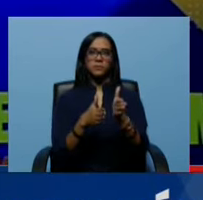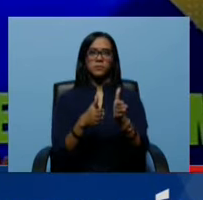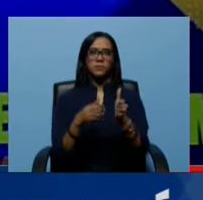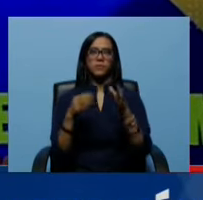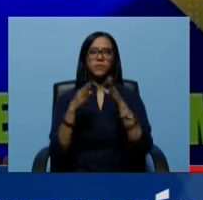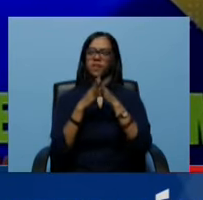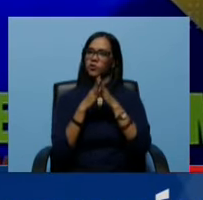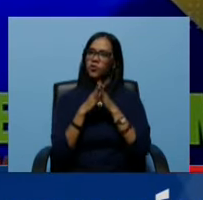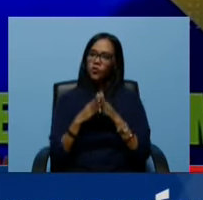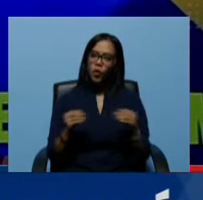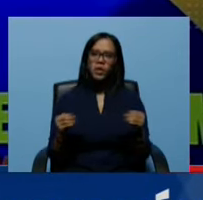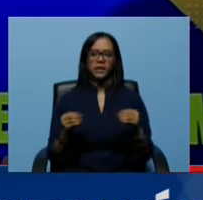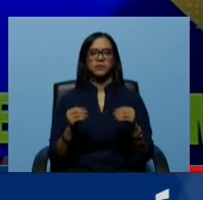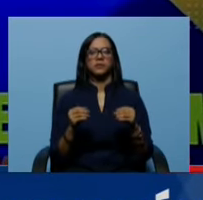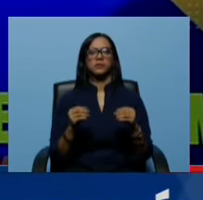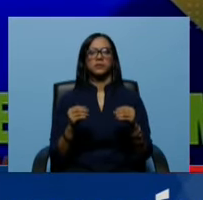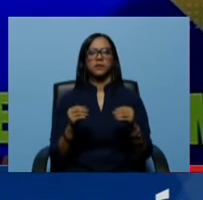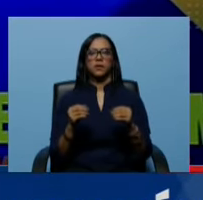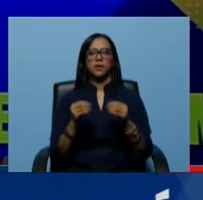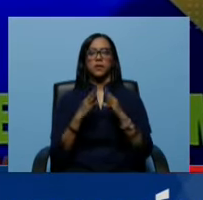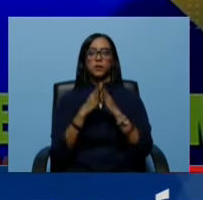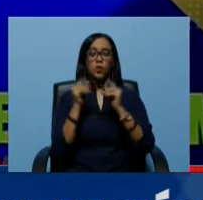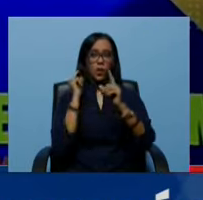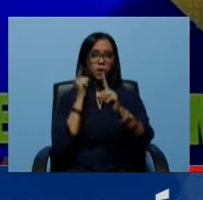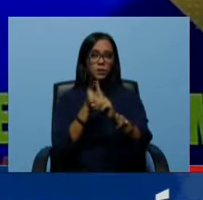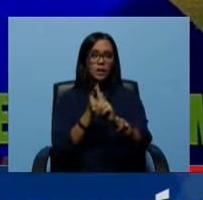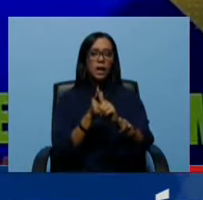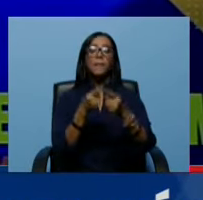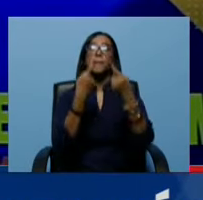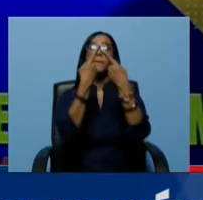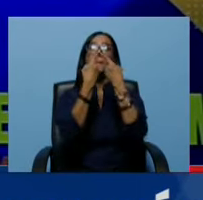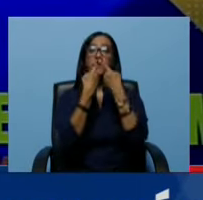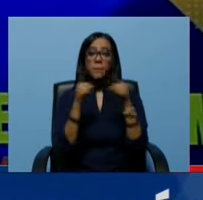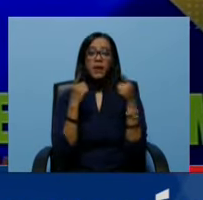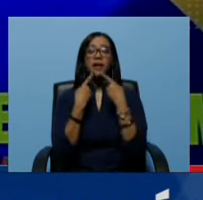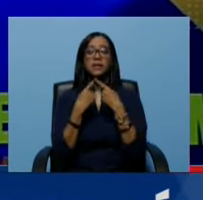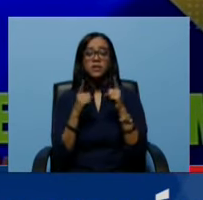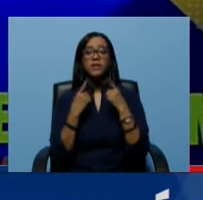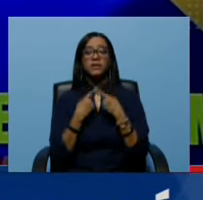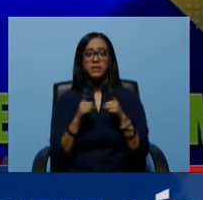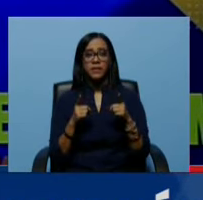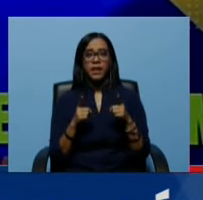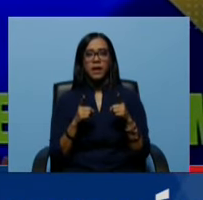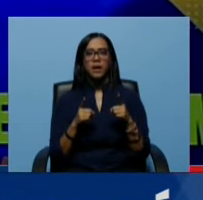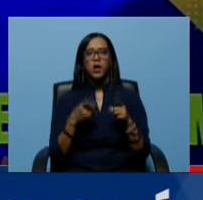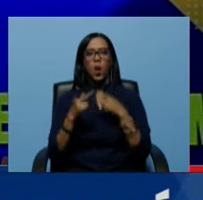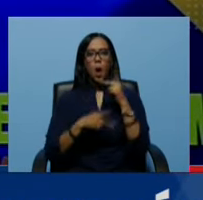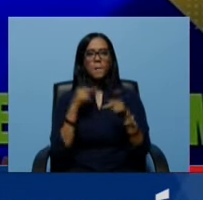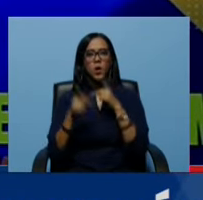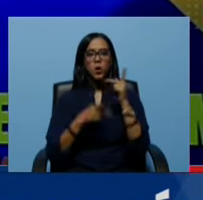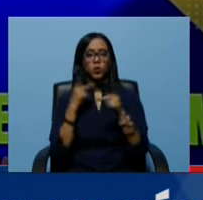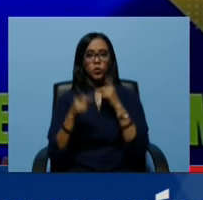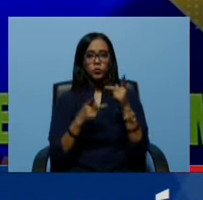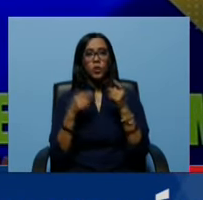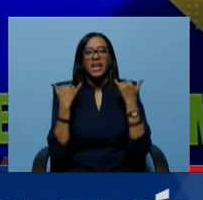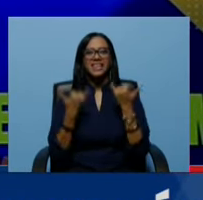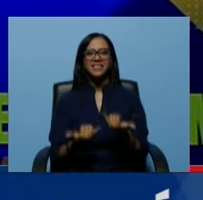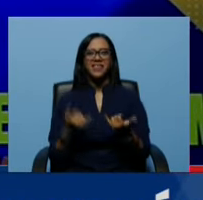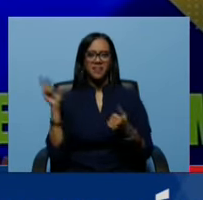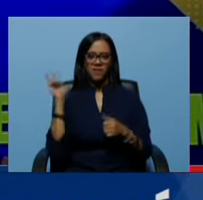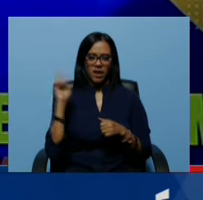las rutas, todos los destinos, para diversificar los productos de calidad que ya